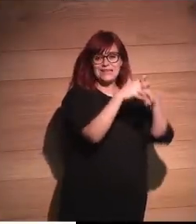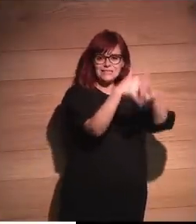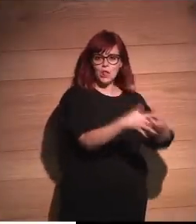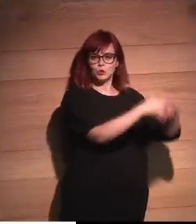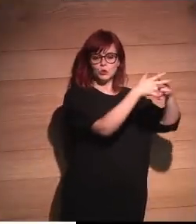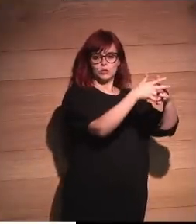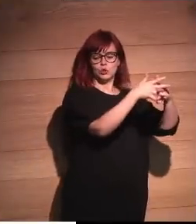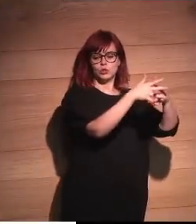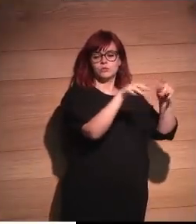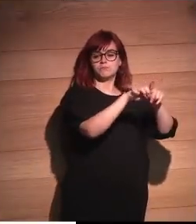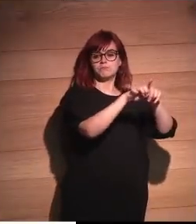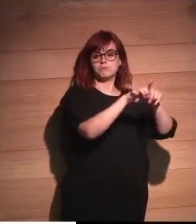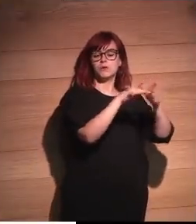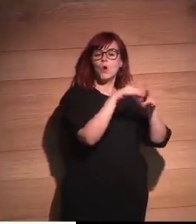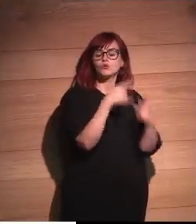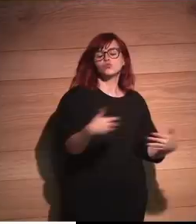se sacrificaba